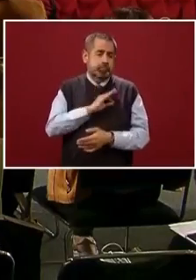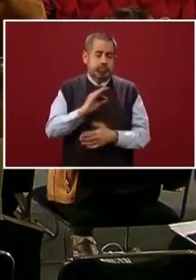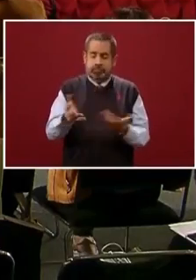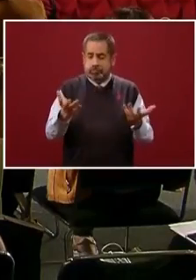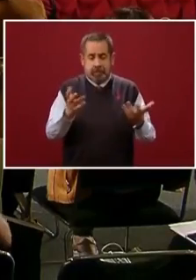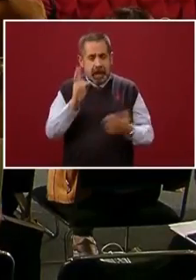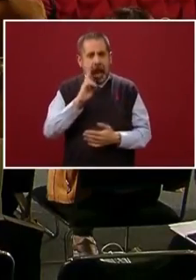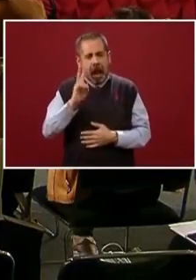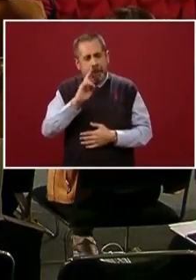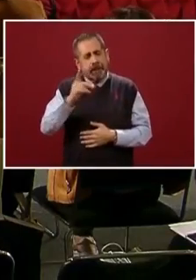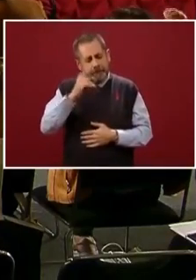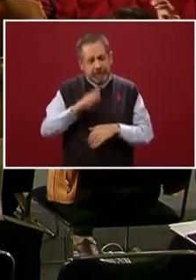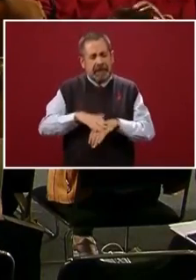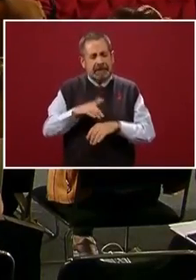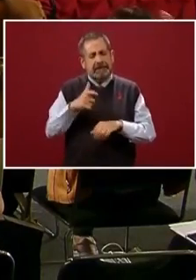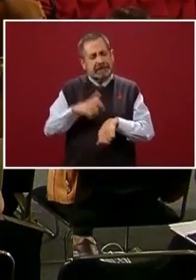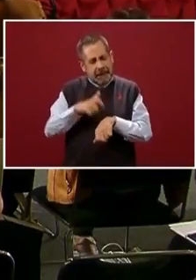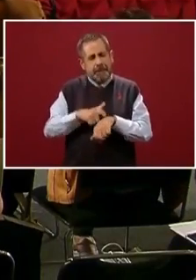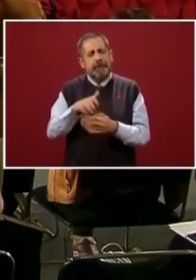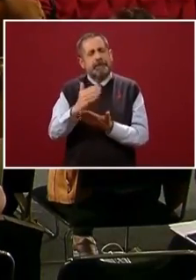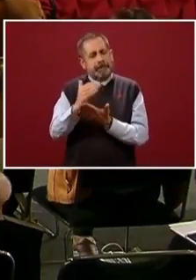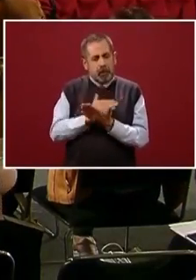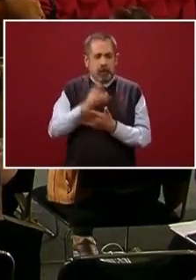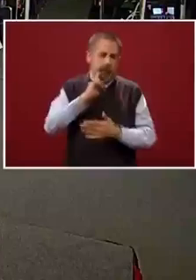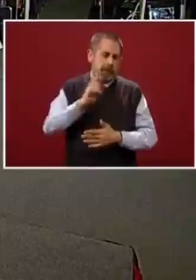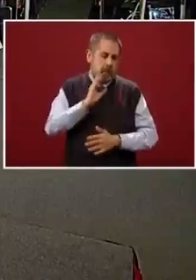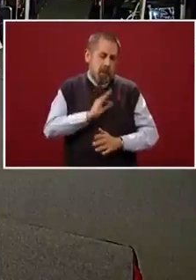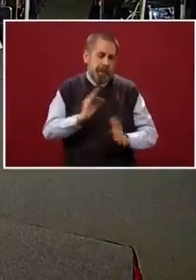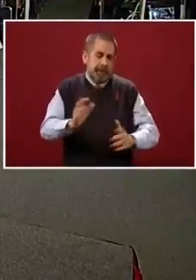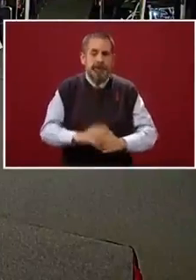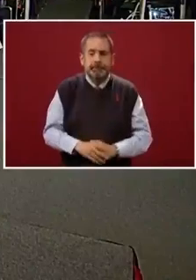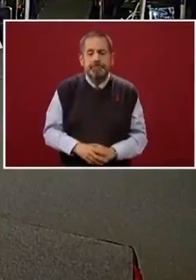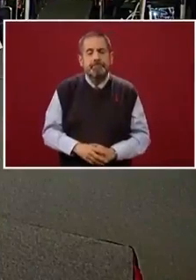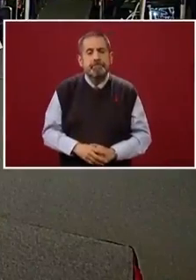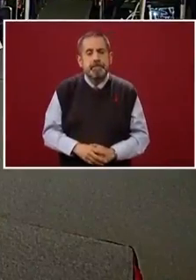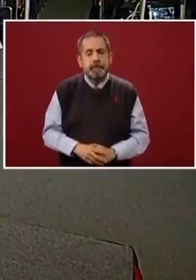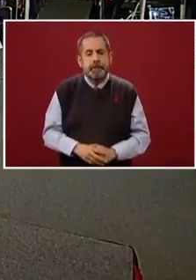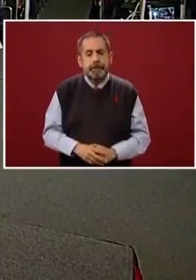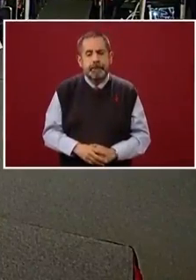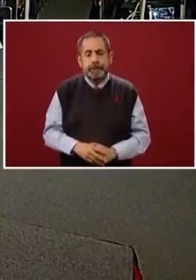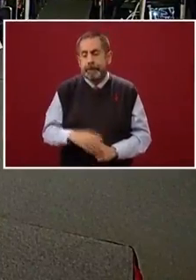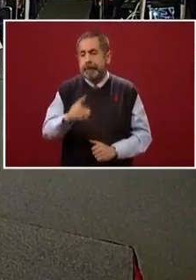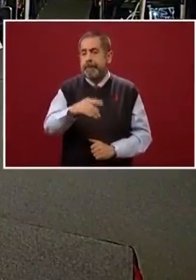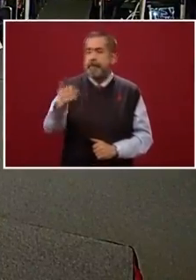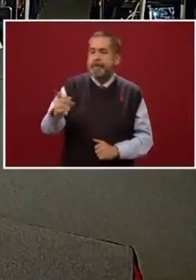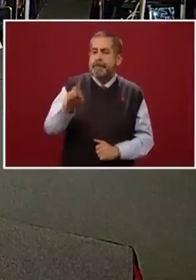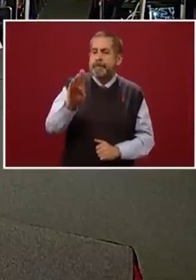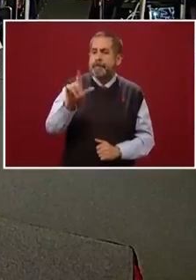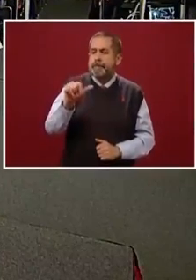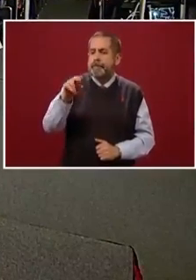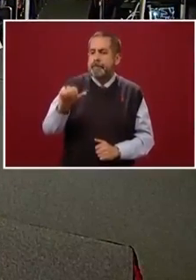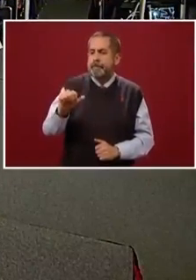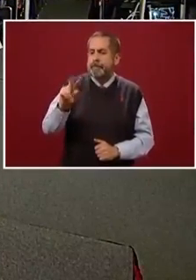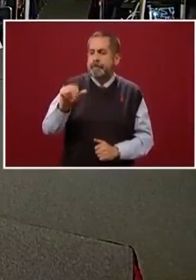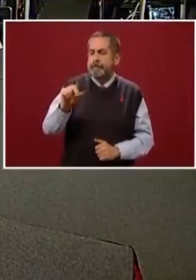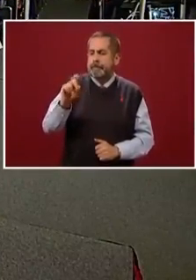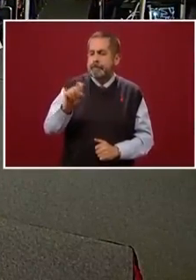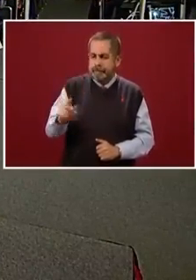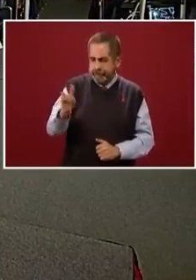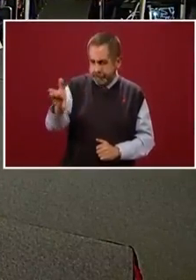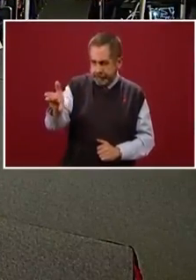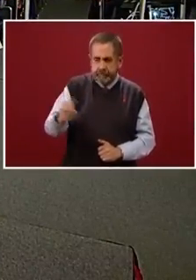la posibilidad de revisar si podemos acortar, aunque sea un poquito más. Gracias, doctora Mía. Vamos con Blanca Valadez, los dos compañeros aquí. Nos seguimos por